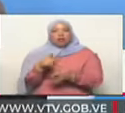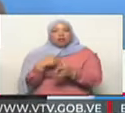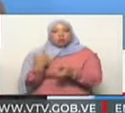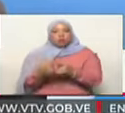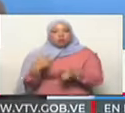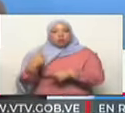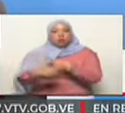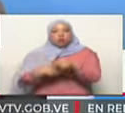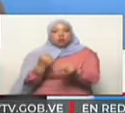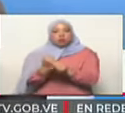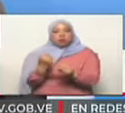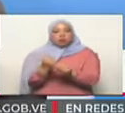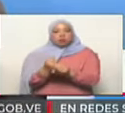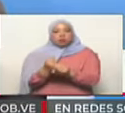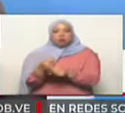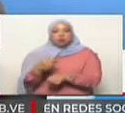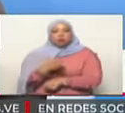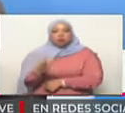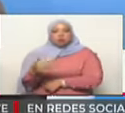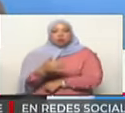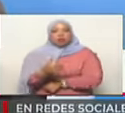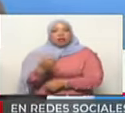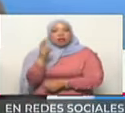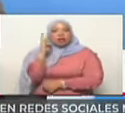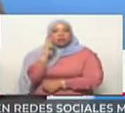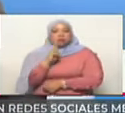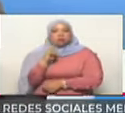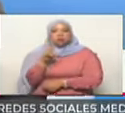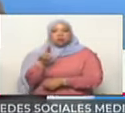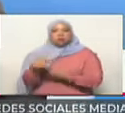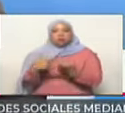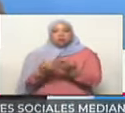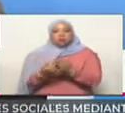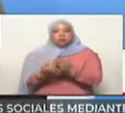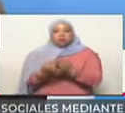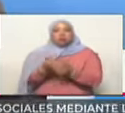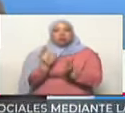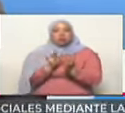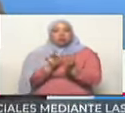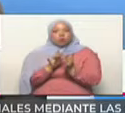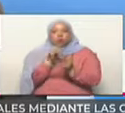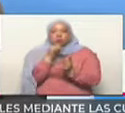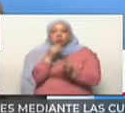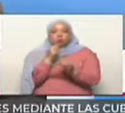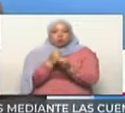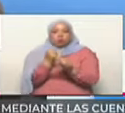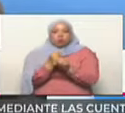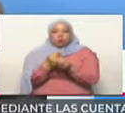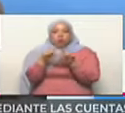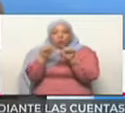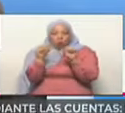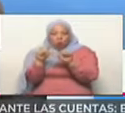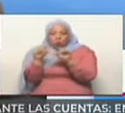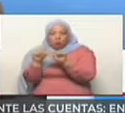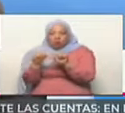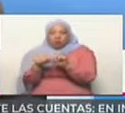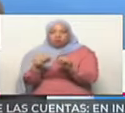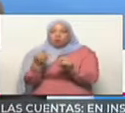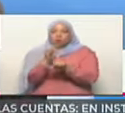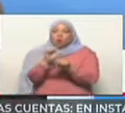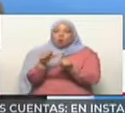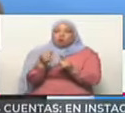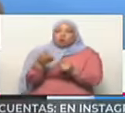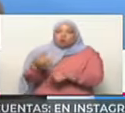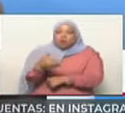el proceso de pesca de la sardina, luego vamos al tiempo de vera, luego nos toca meternos con los mejillones y ver inclusive que esto puede ser un